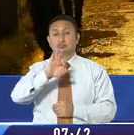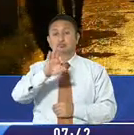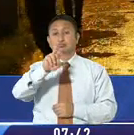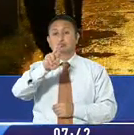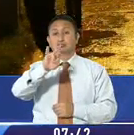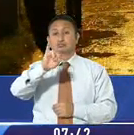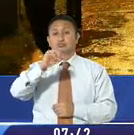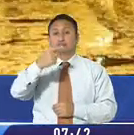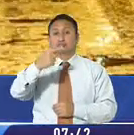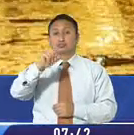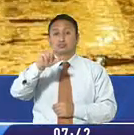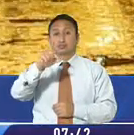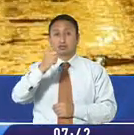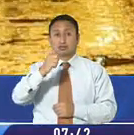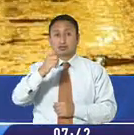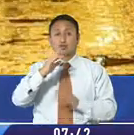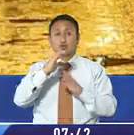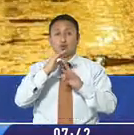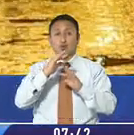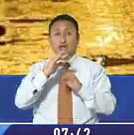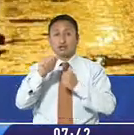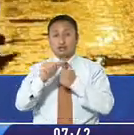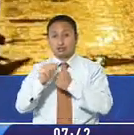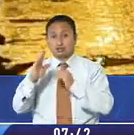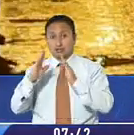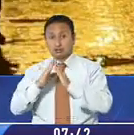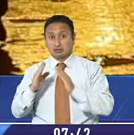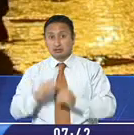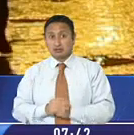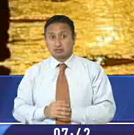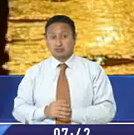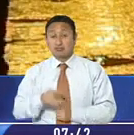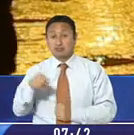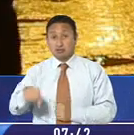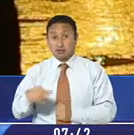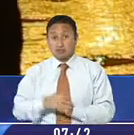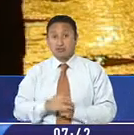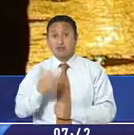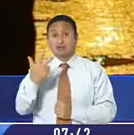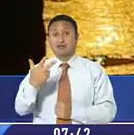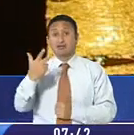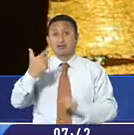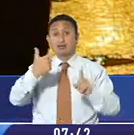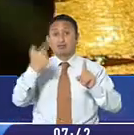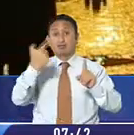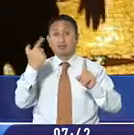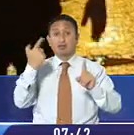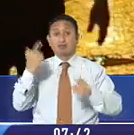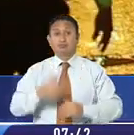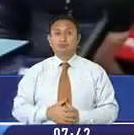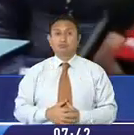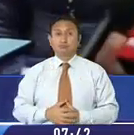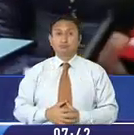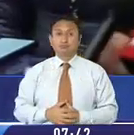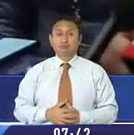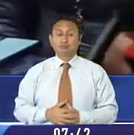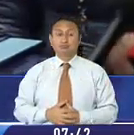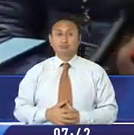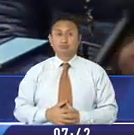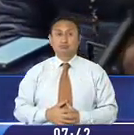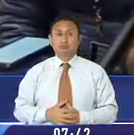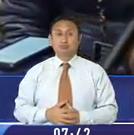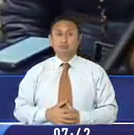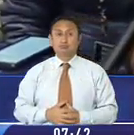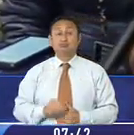Guaranda, a pocos metros de su domicilio, donde fue victimado por tres impactos de bala. Tiene algunos